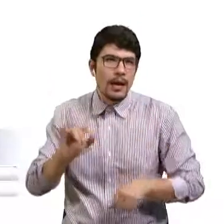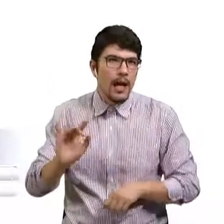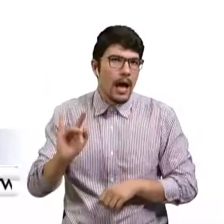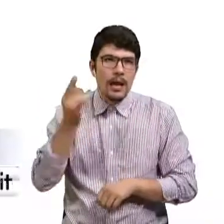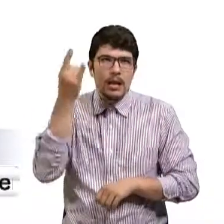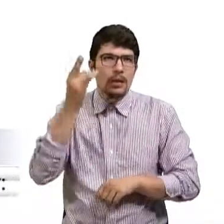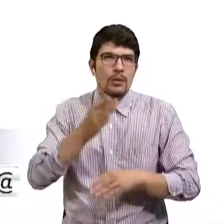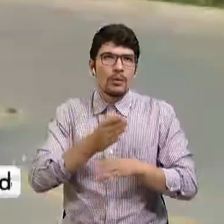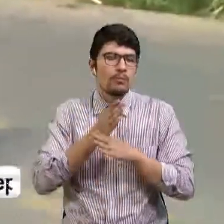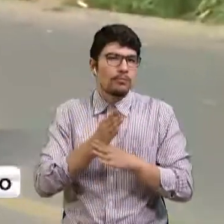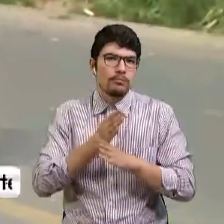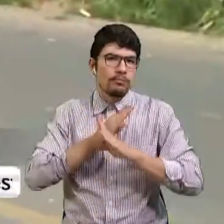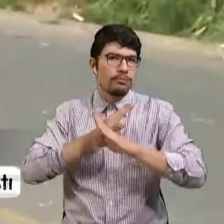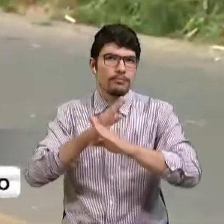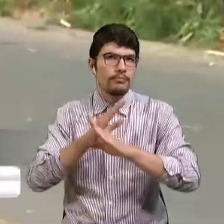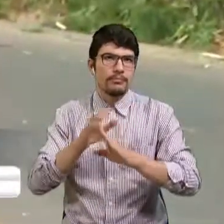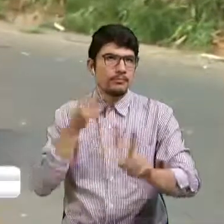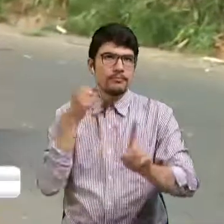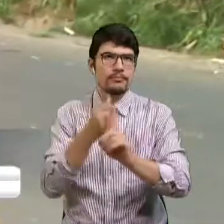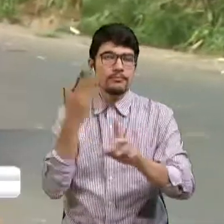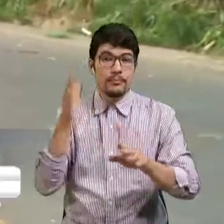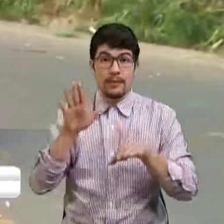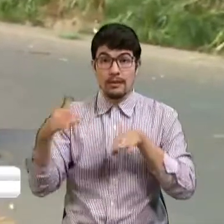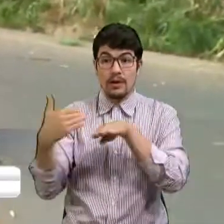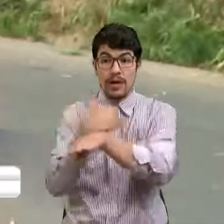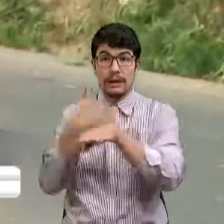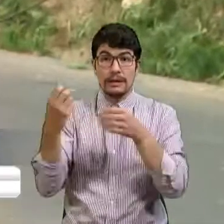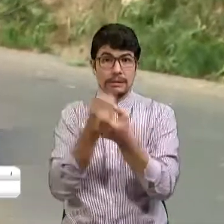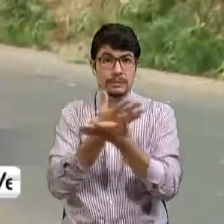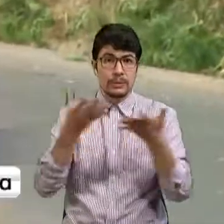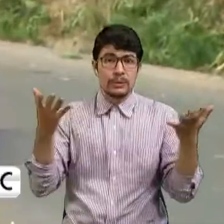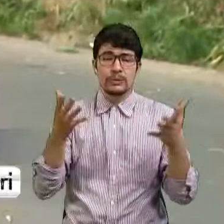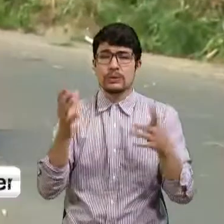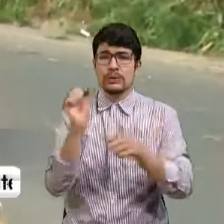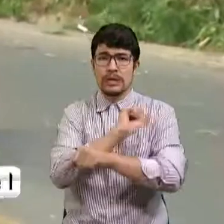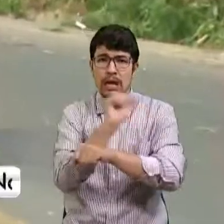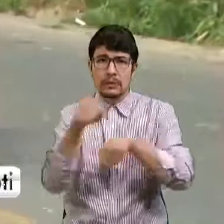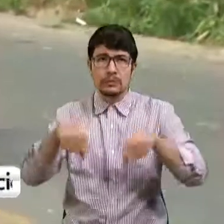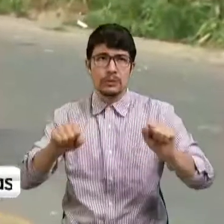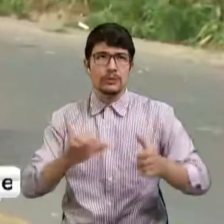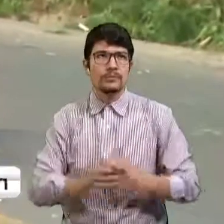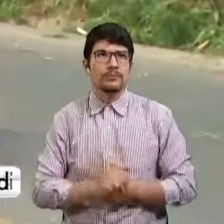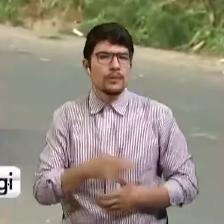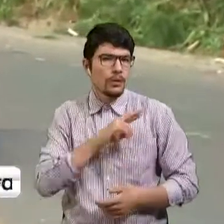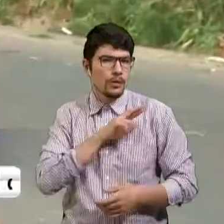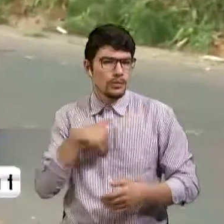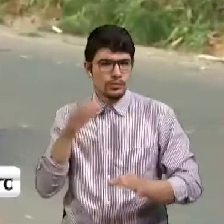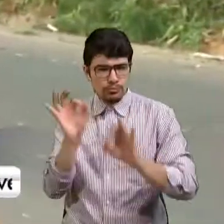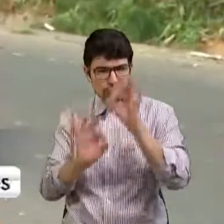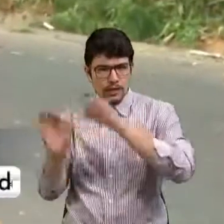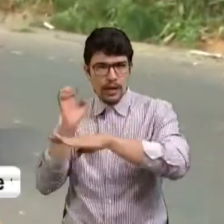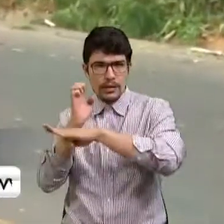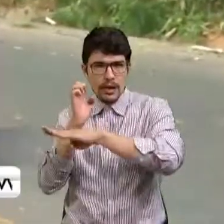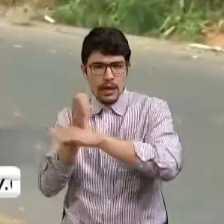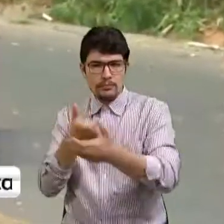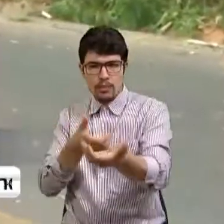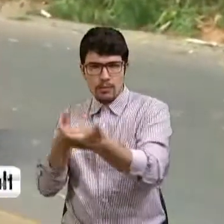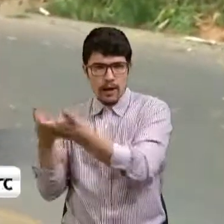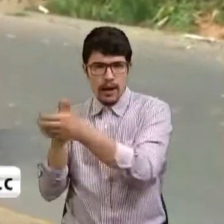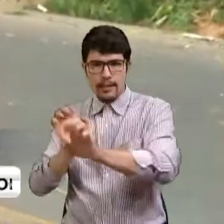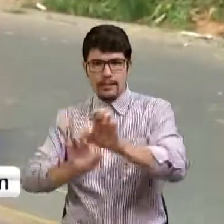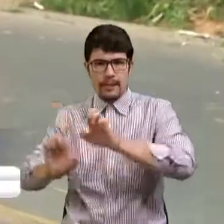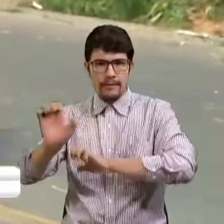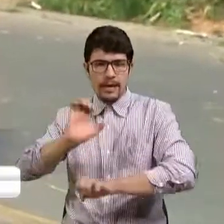tipo de accidentes siendo ésta una vía con gran flujo de vehículos coordinados con entidades como bomberos como